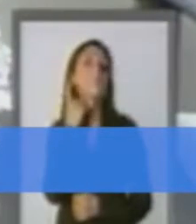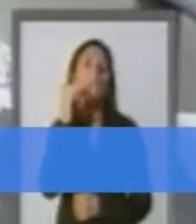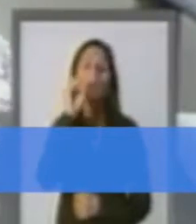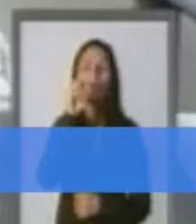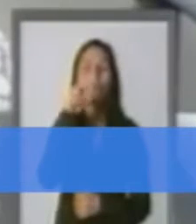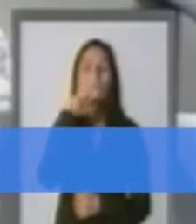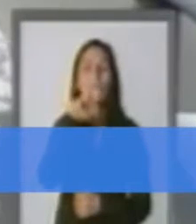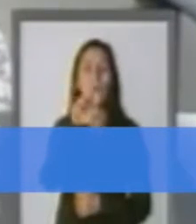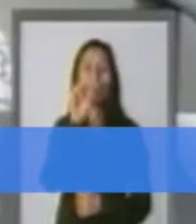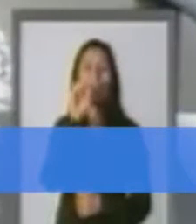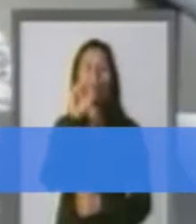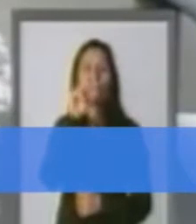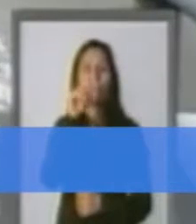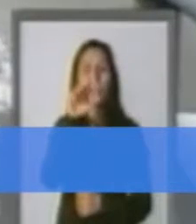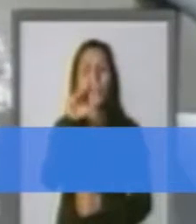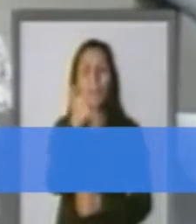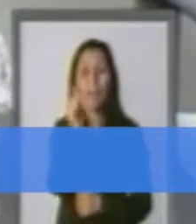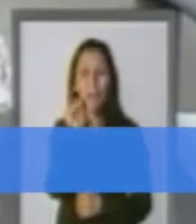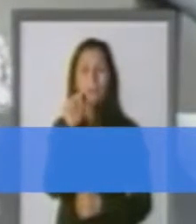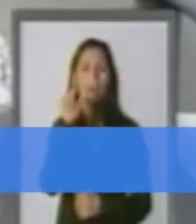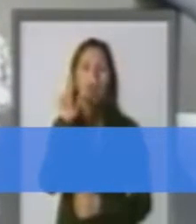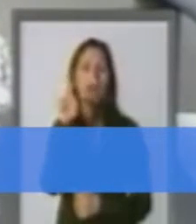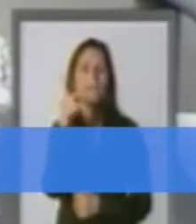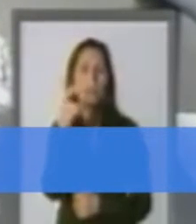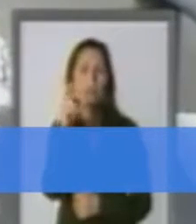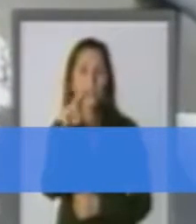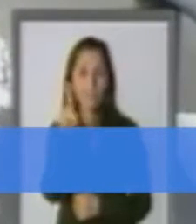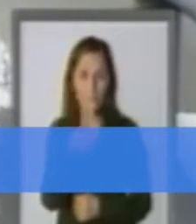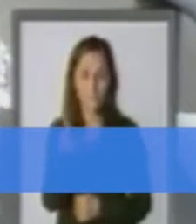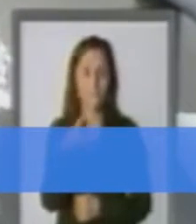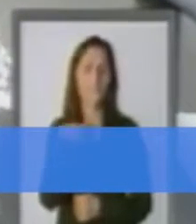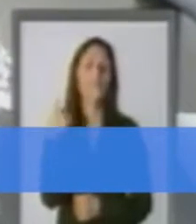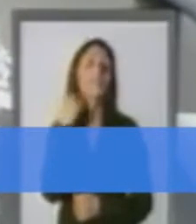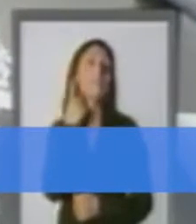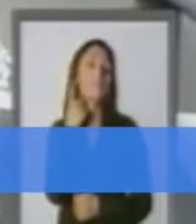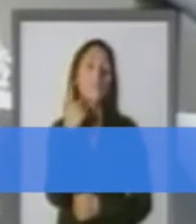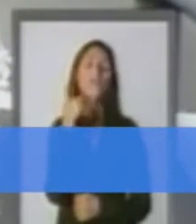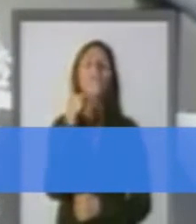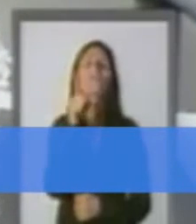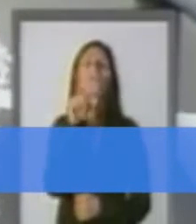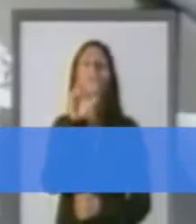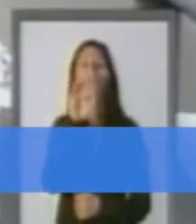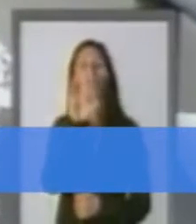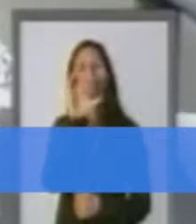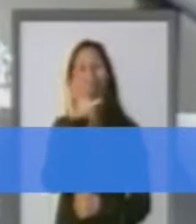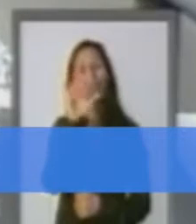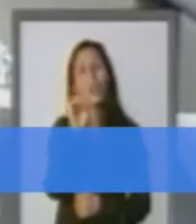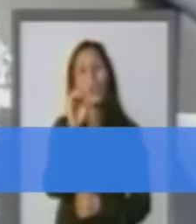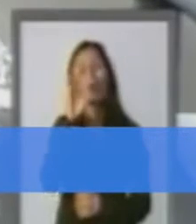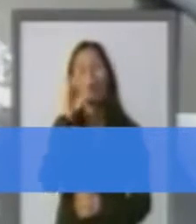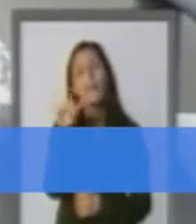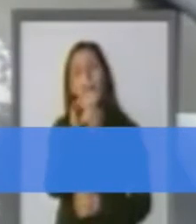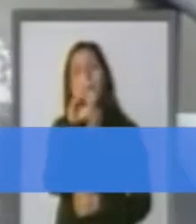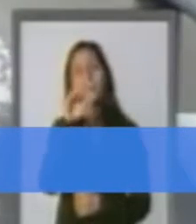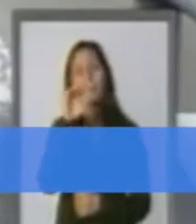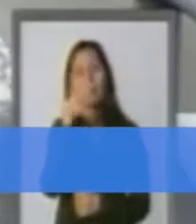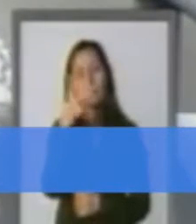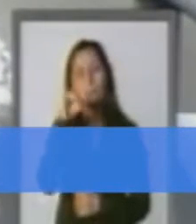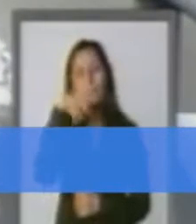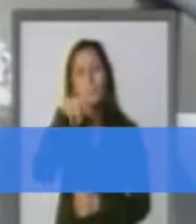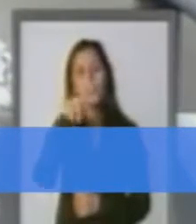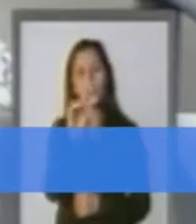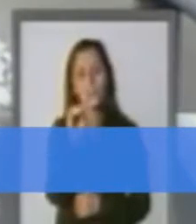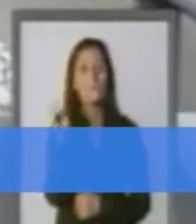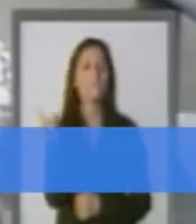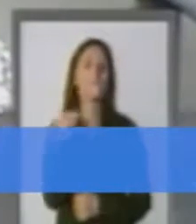empresarios, cuando de lo que se trata es de vigilar que los que llegan al poder no se enriquezcan con los